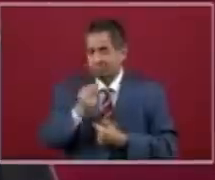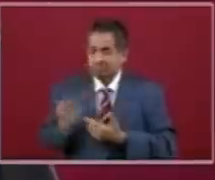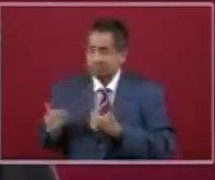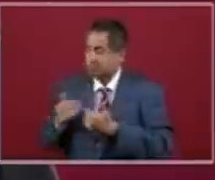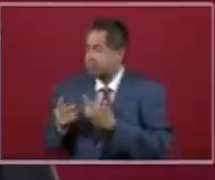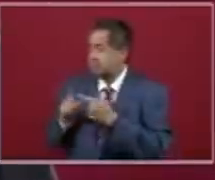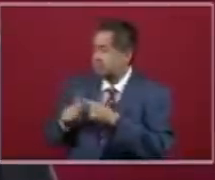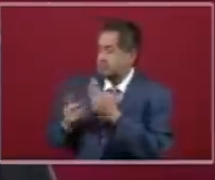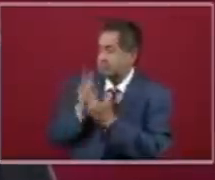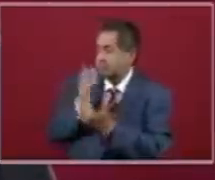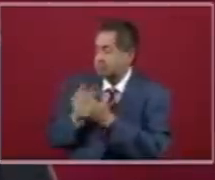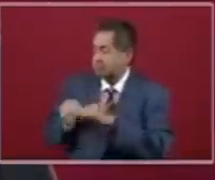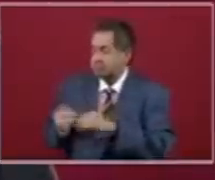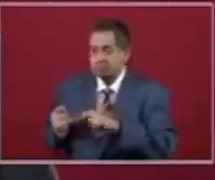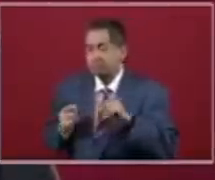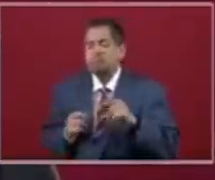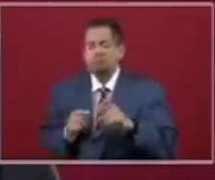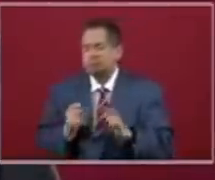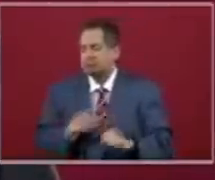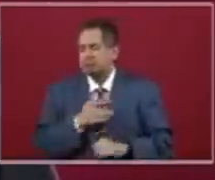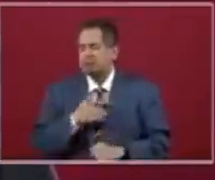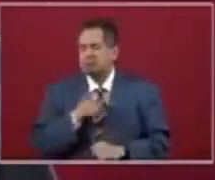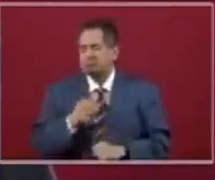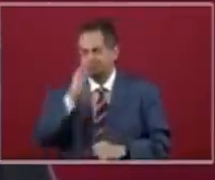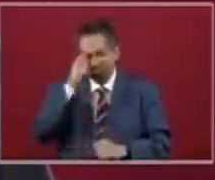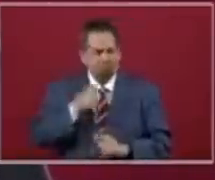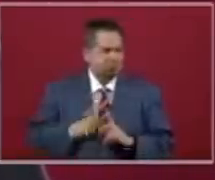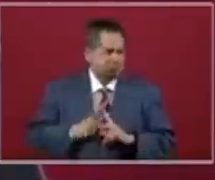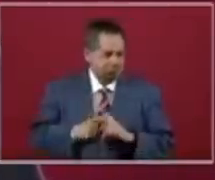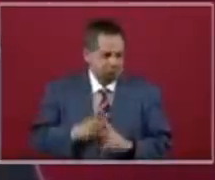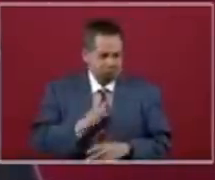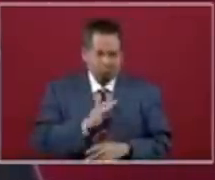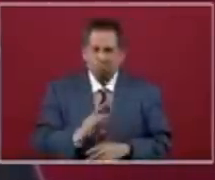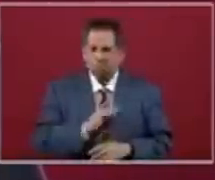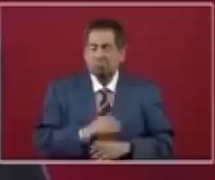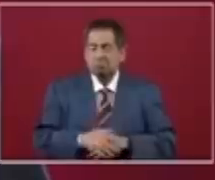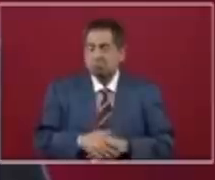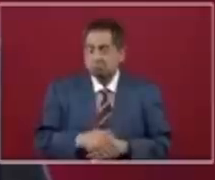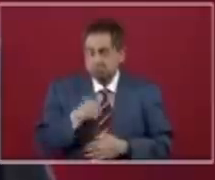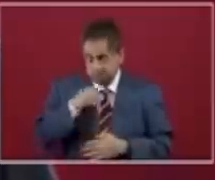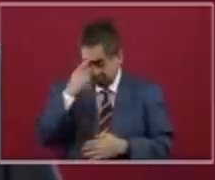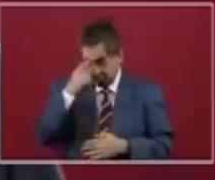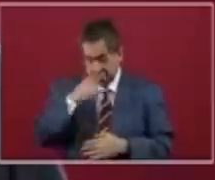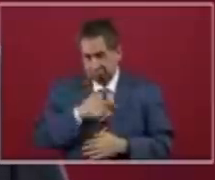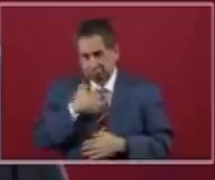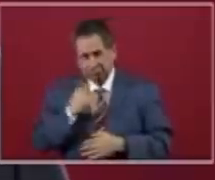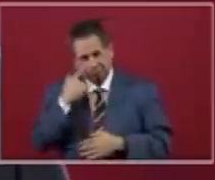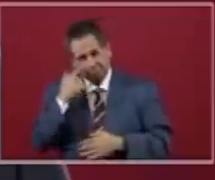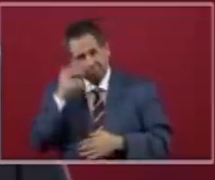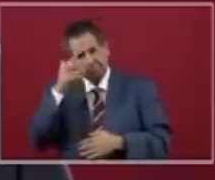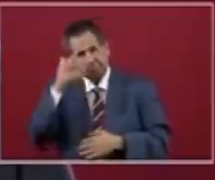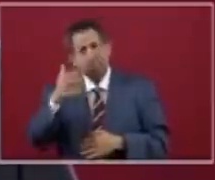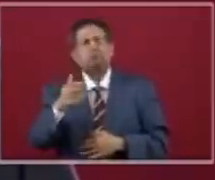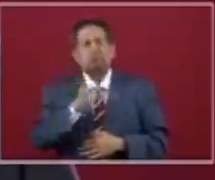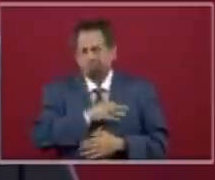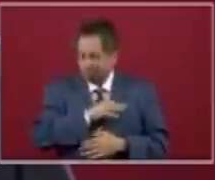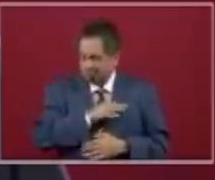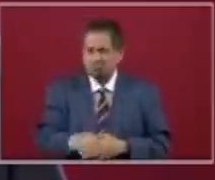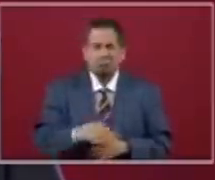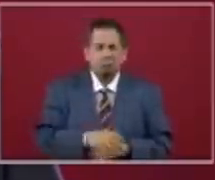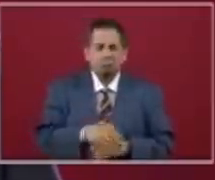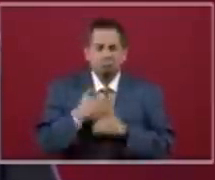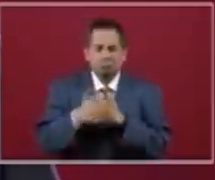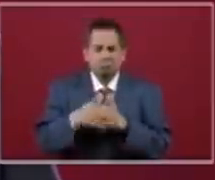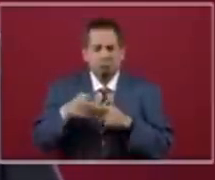trabajadores. O sea, ese es mi cálculo. Eso es lo que yo estoy percibiendo para